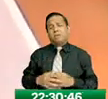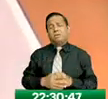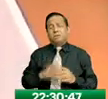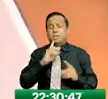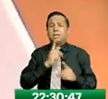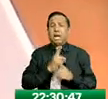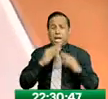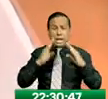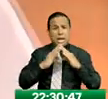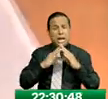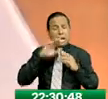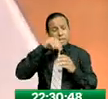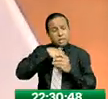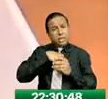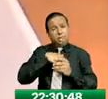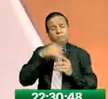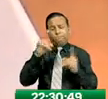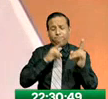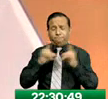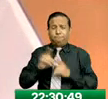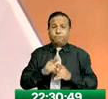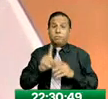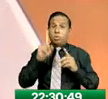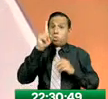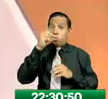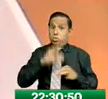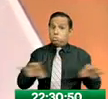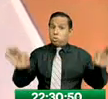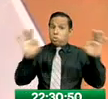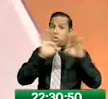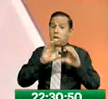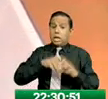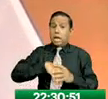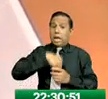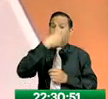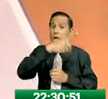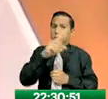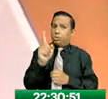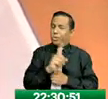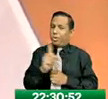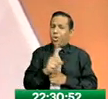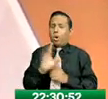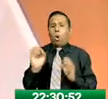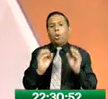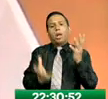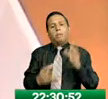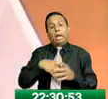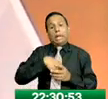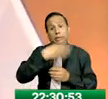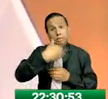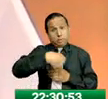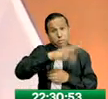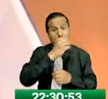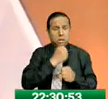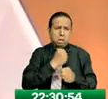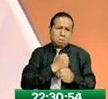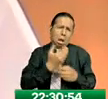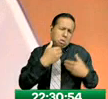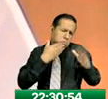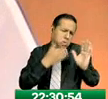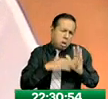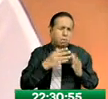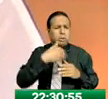se enfermaron de COVID. Una de las reglas es no salir de casa. Otra regla, si ya toca salir de casa, pues tomar las